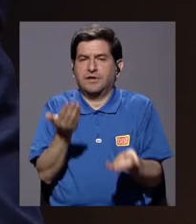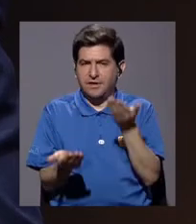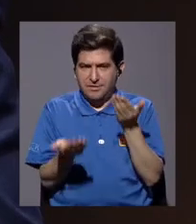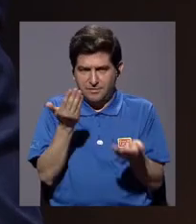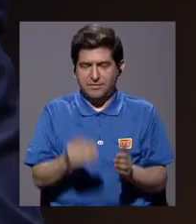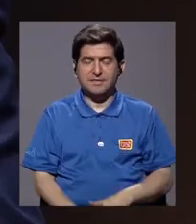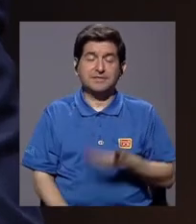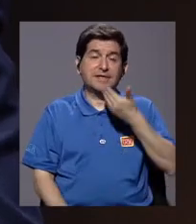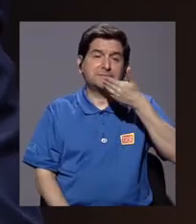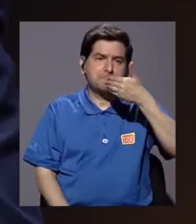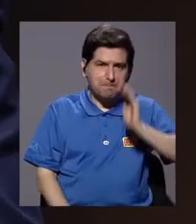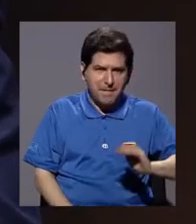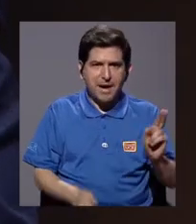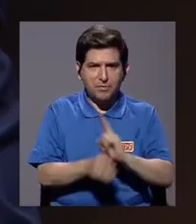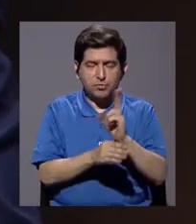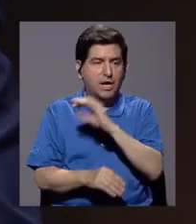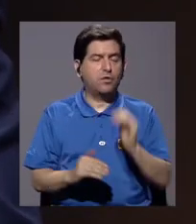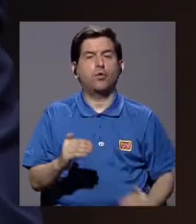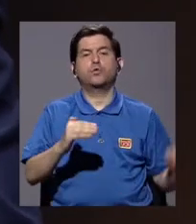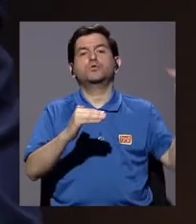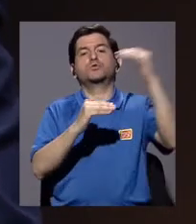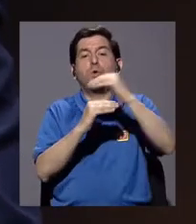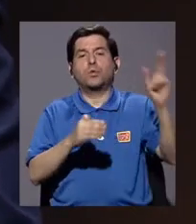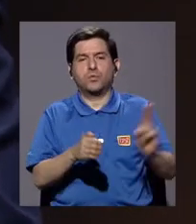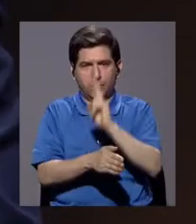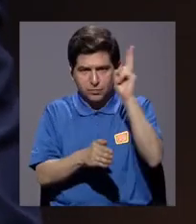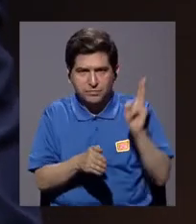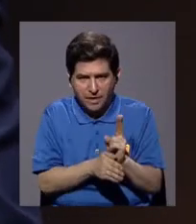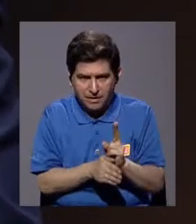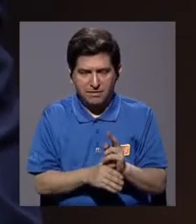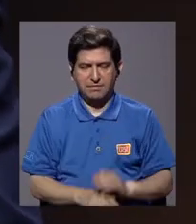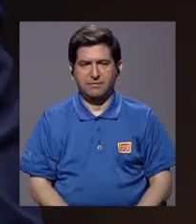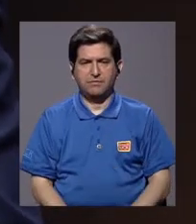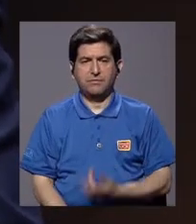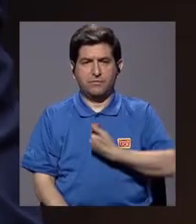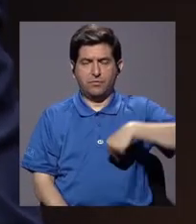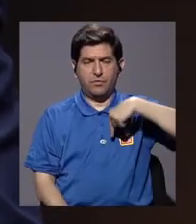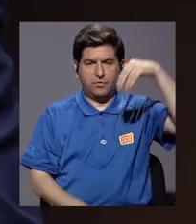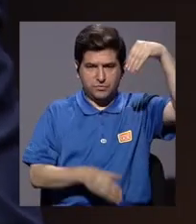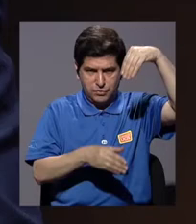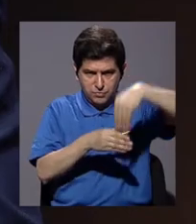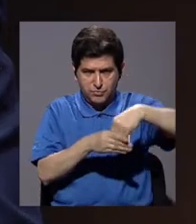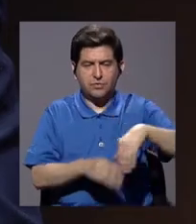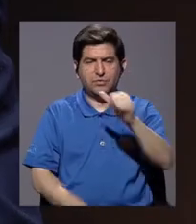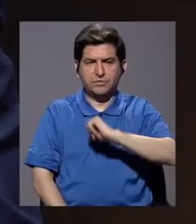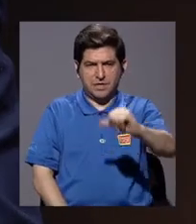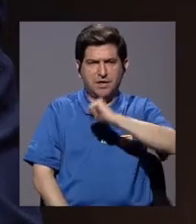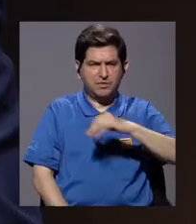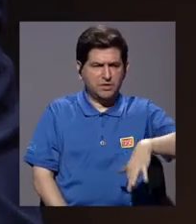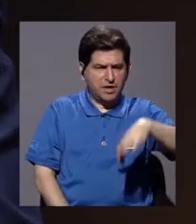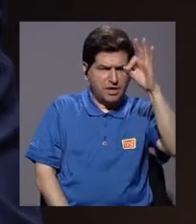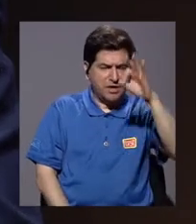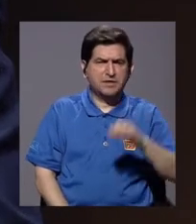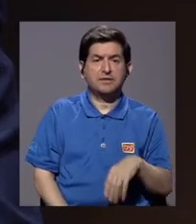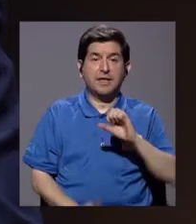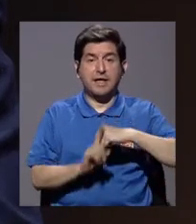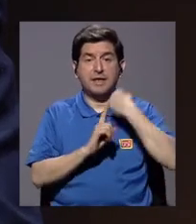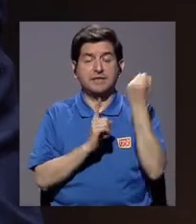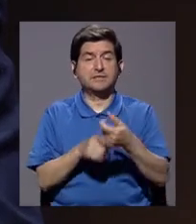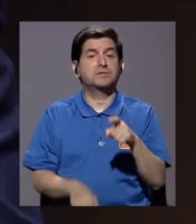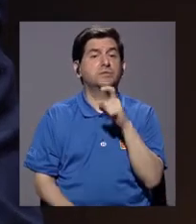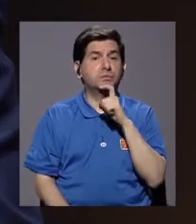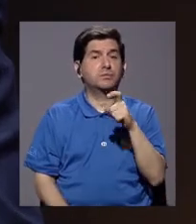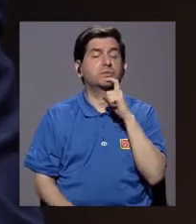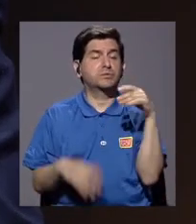quizás mal usado y sobreusado. En general, cuando nosotros ingresamos a Arecep, nos encontramos en una gran